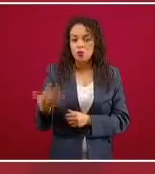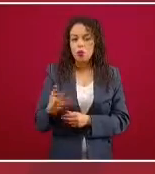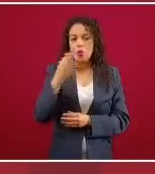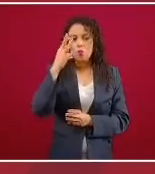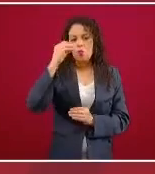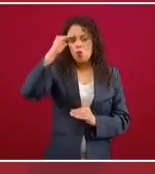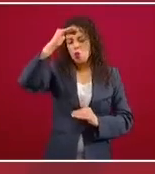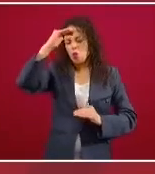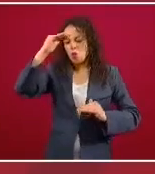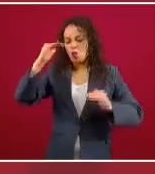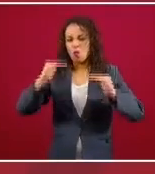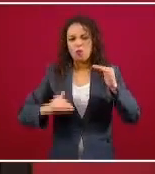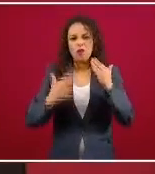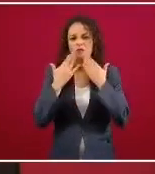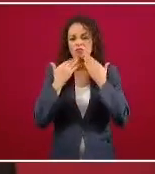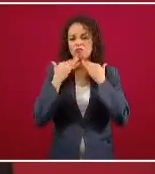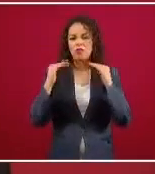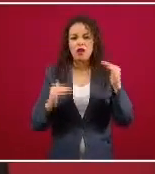desigualdades.